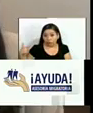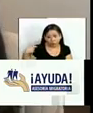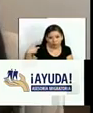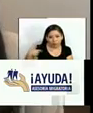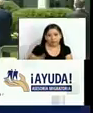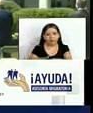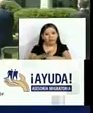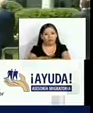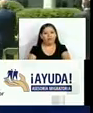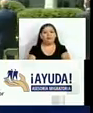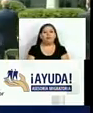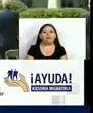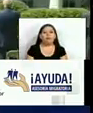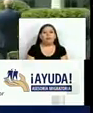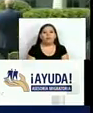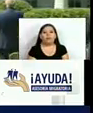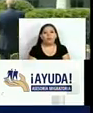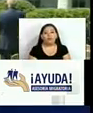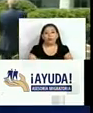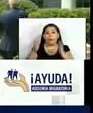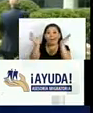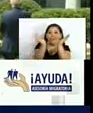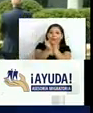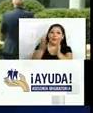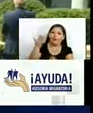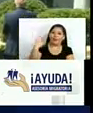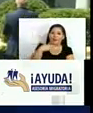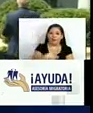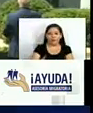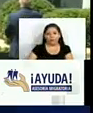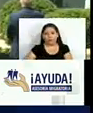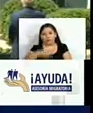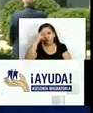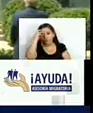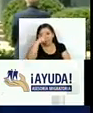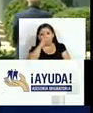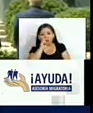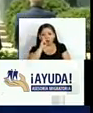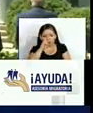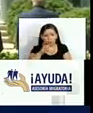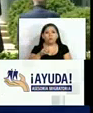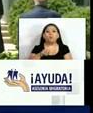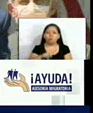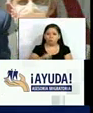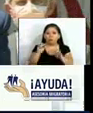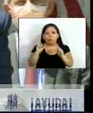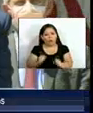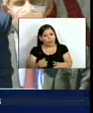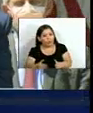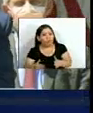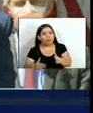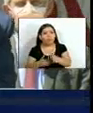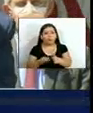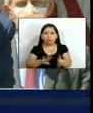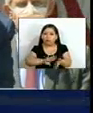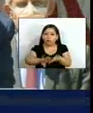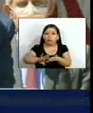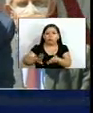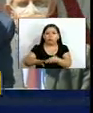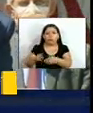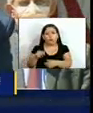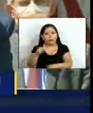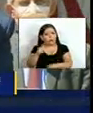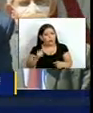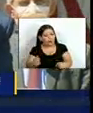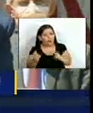COVID-19. En mayo, el presidente Donald Trump anunció una operación destinada a combatir la pandemia. Su